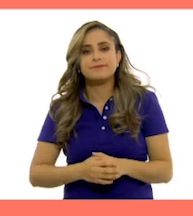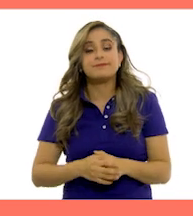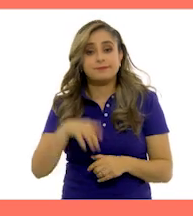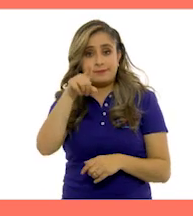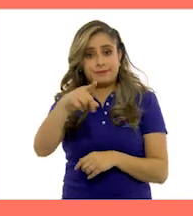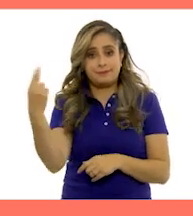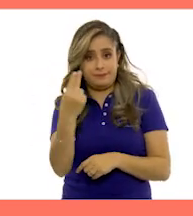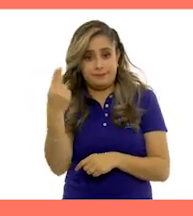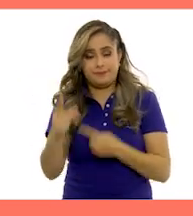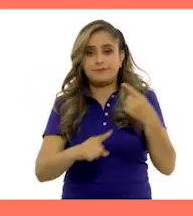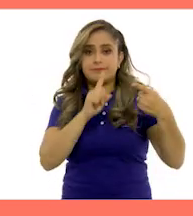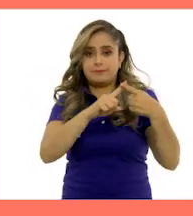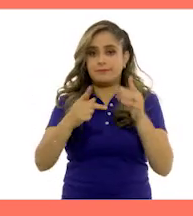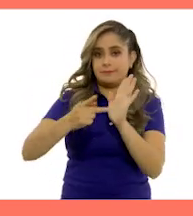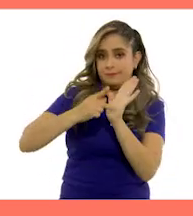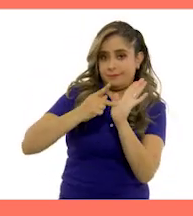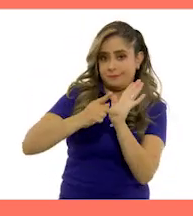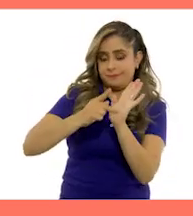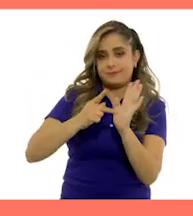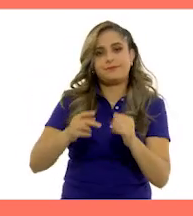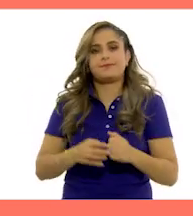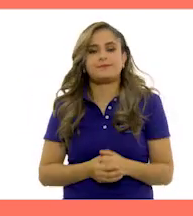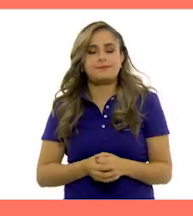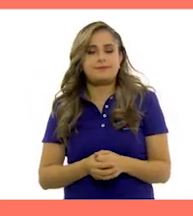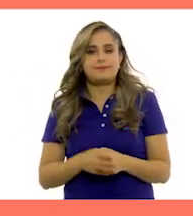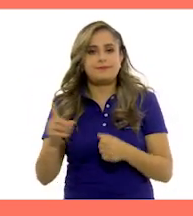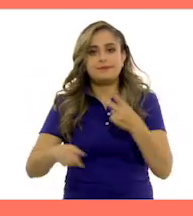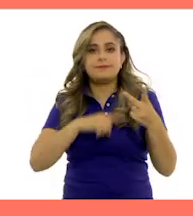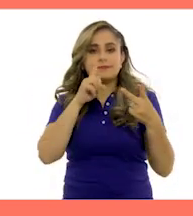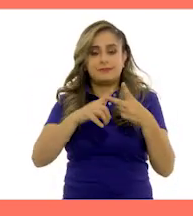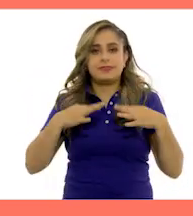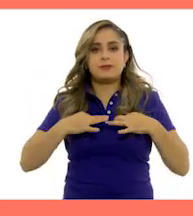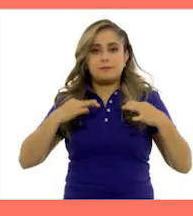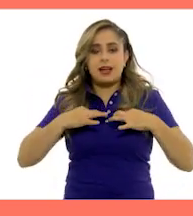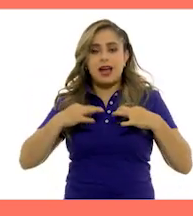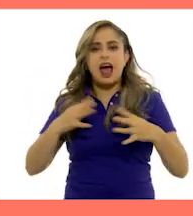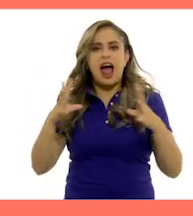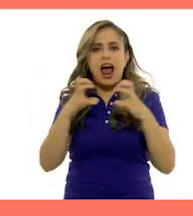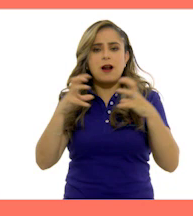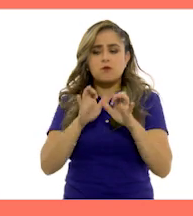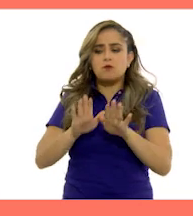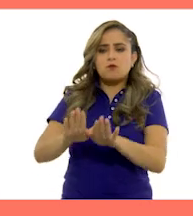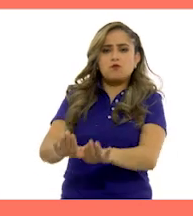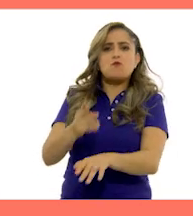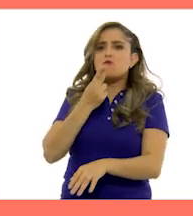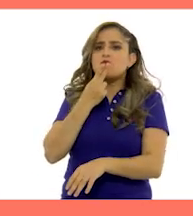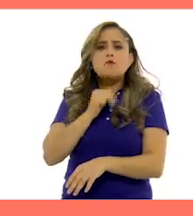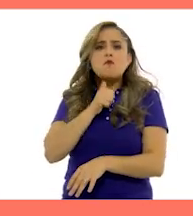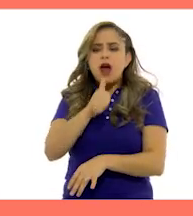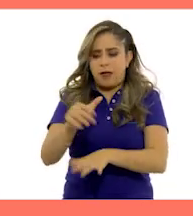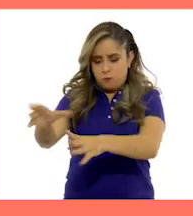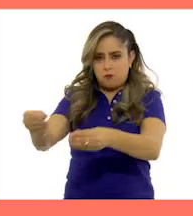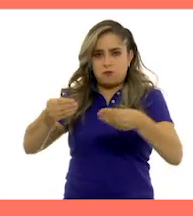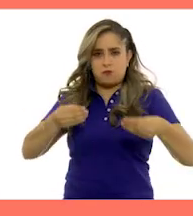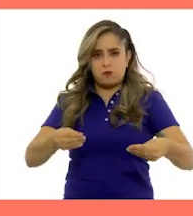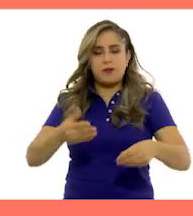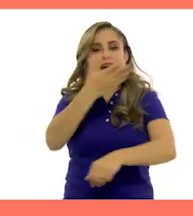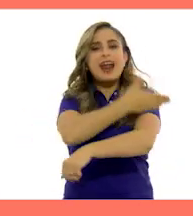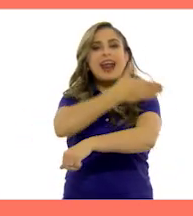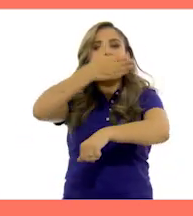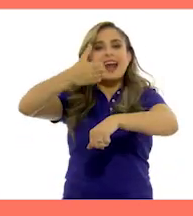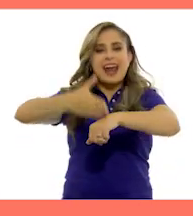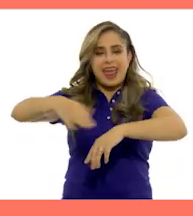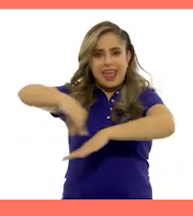Necesitarás un plumón o una pluma, una playera de algodón que ya no uses, una regla